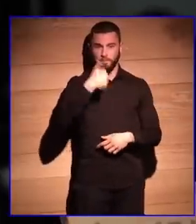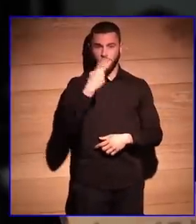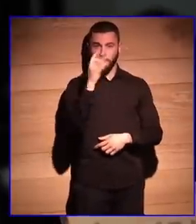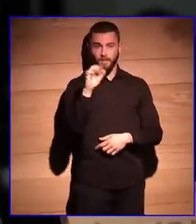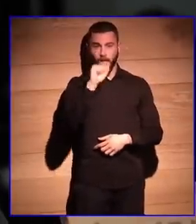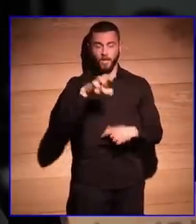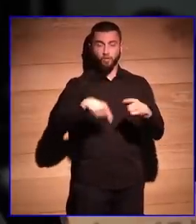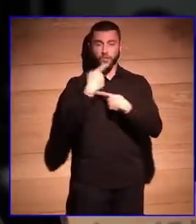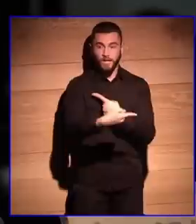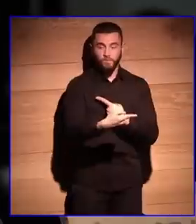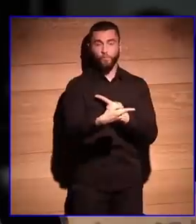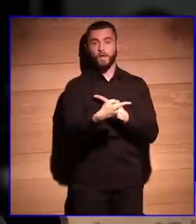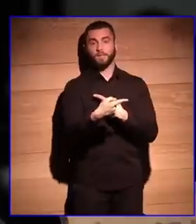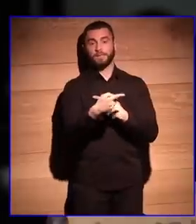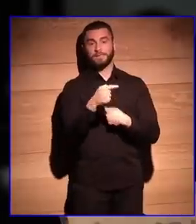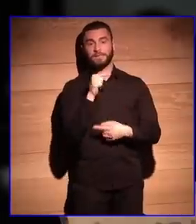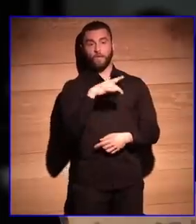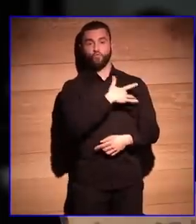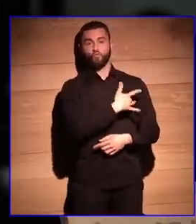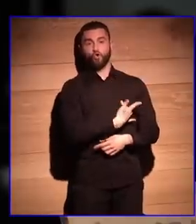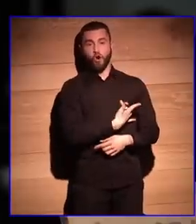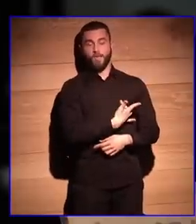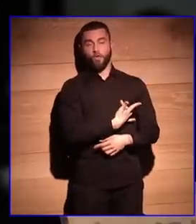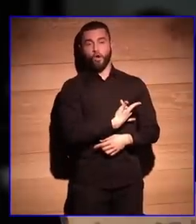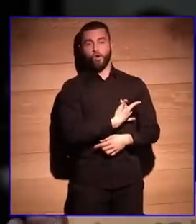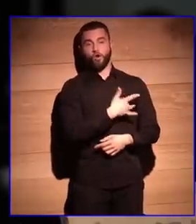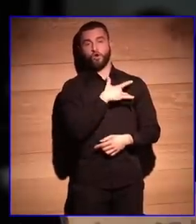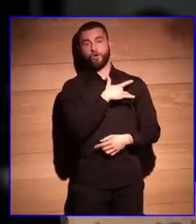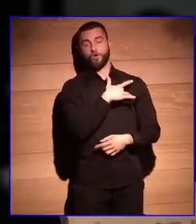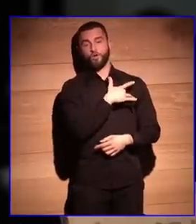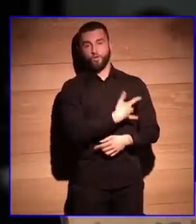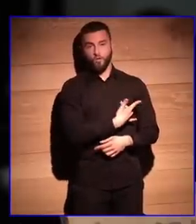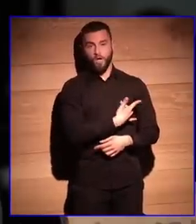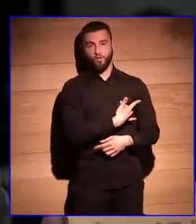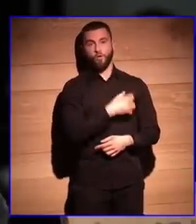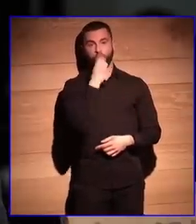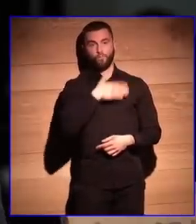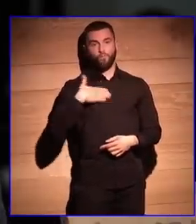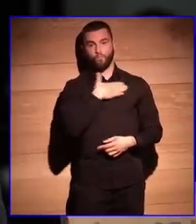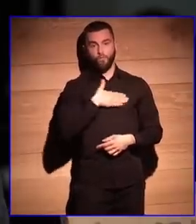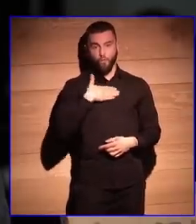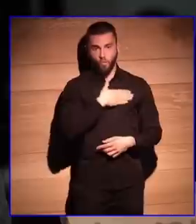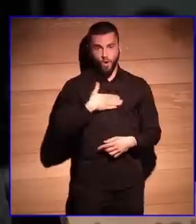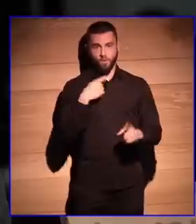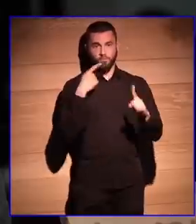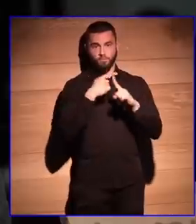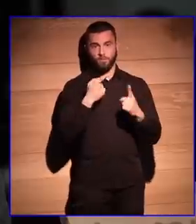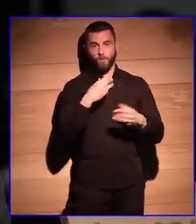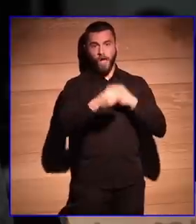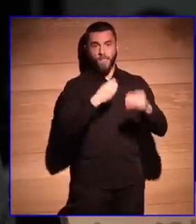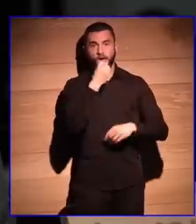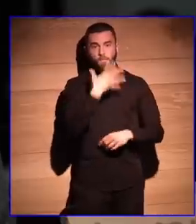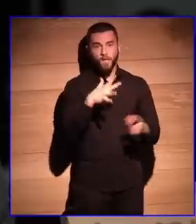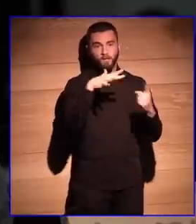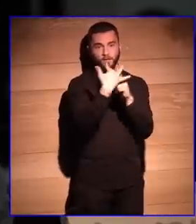después revela un corazón más bien noble, capaz de hacer el bien en determinadas